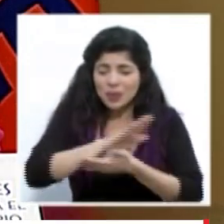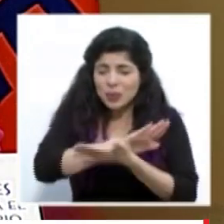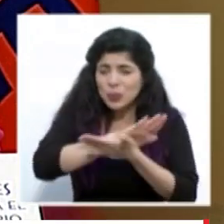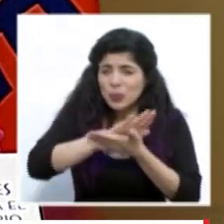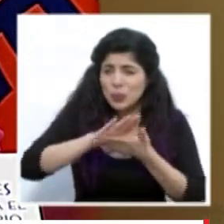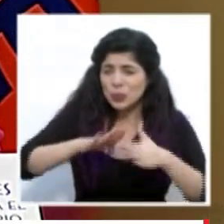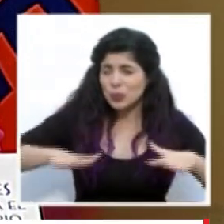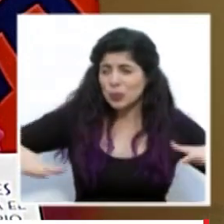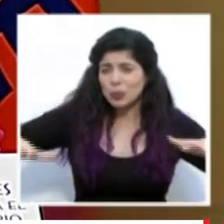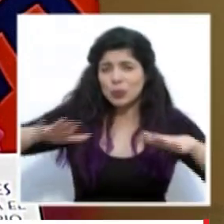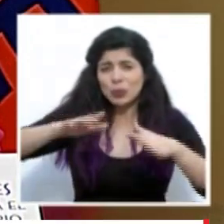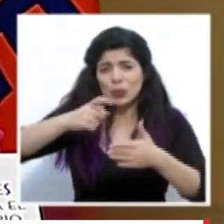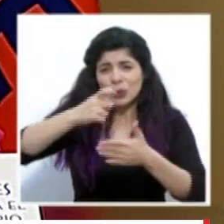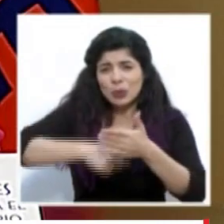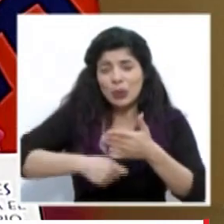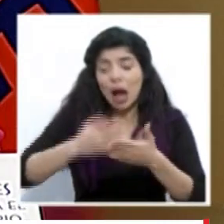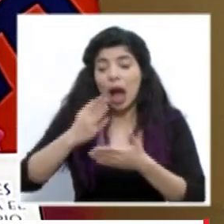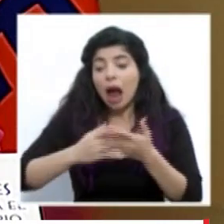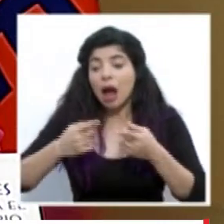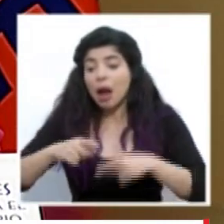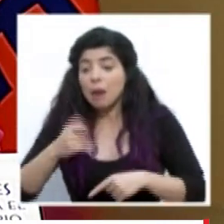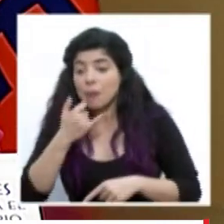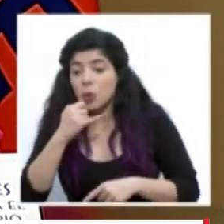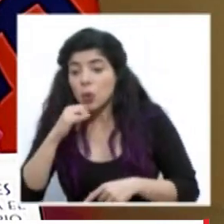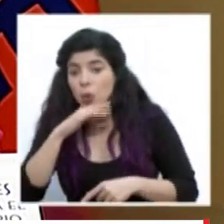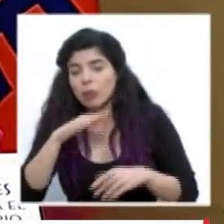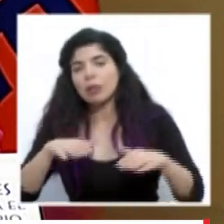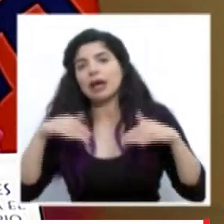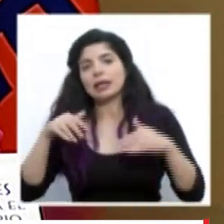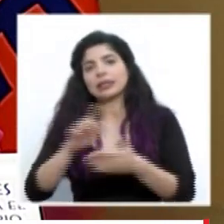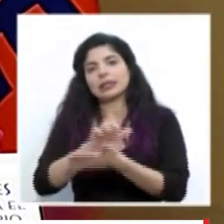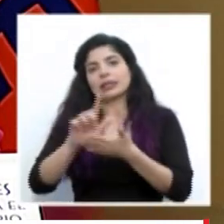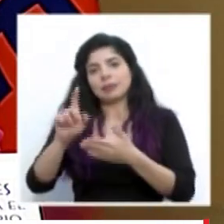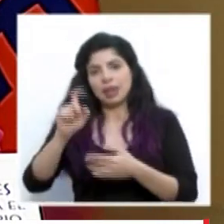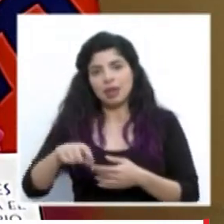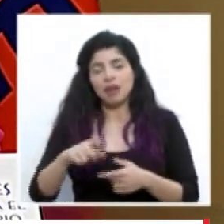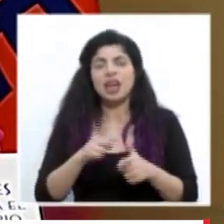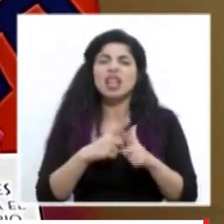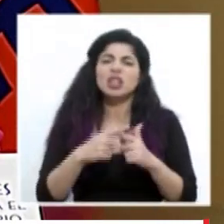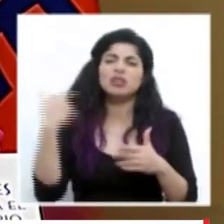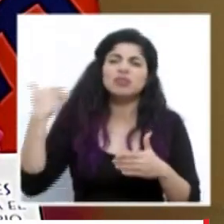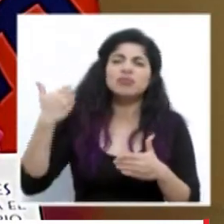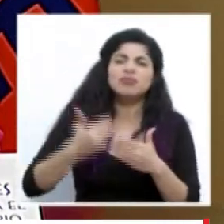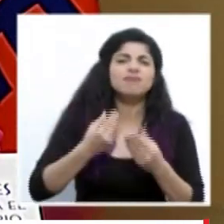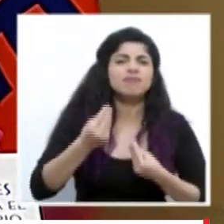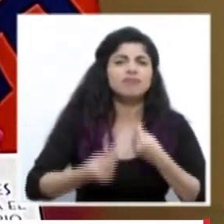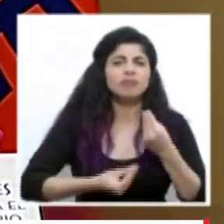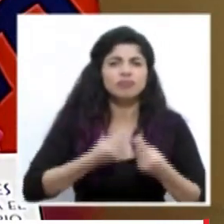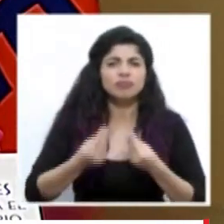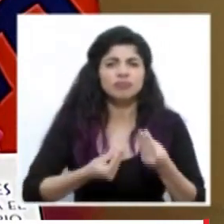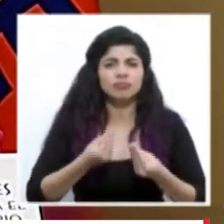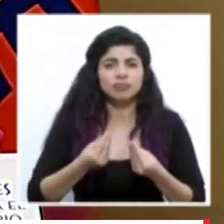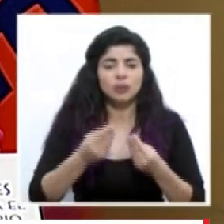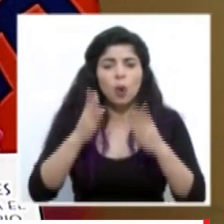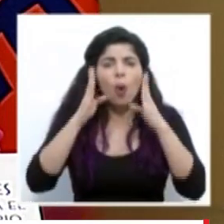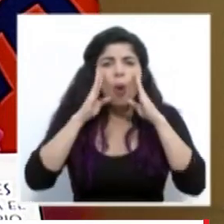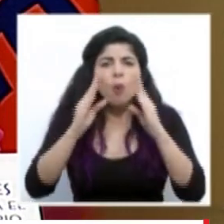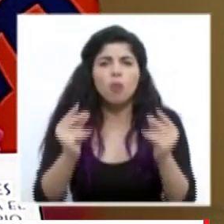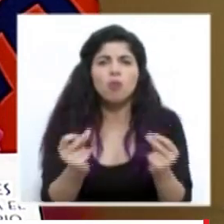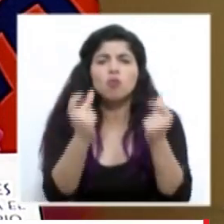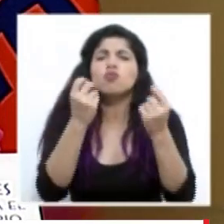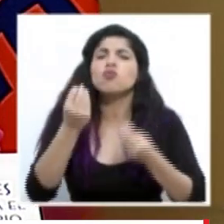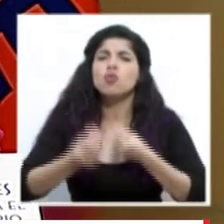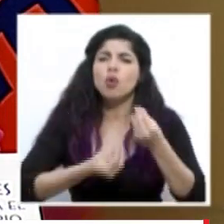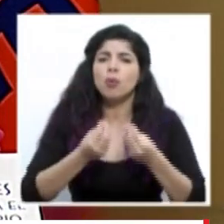limpieza muy estricta, han tenido contaminación. ¿Y qué hemos hecho? Las acciones tomadas para atenderlo de manera